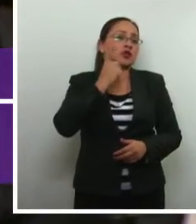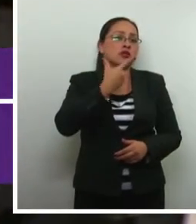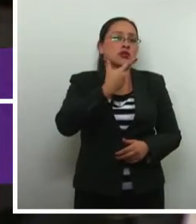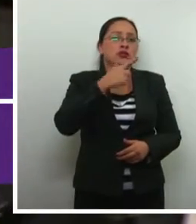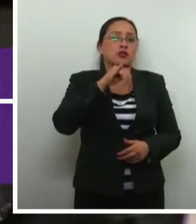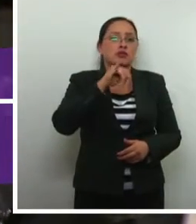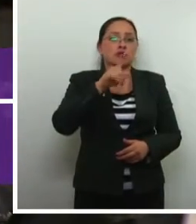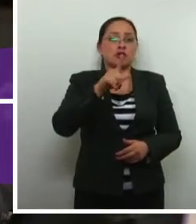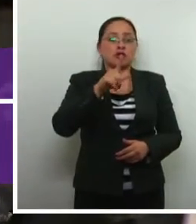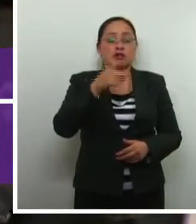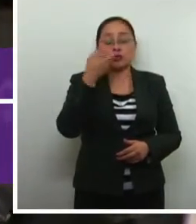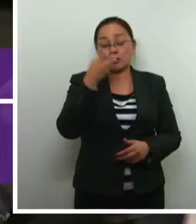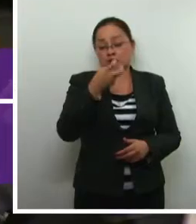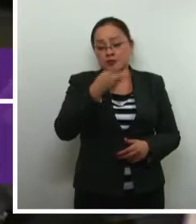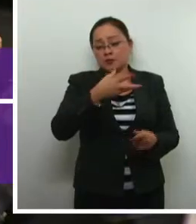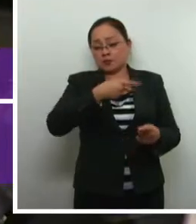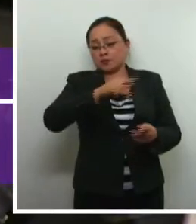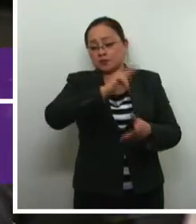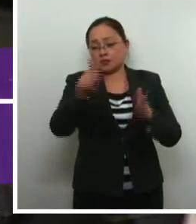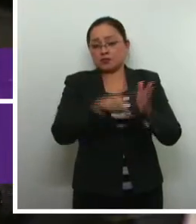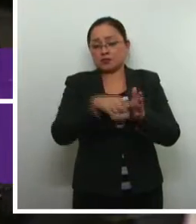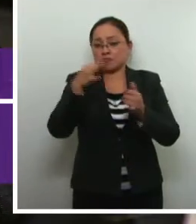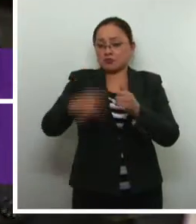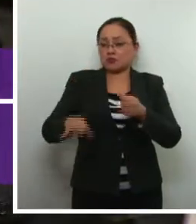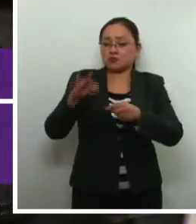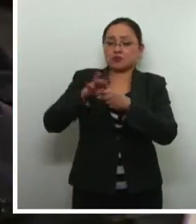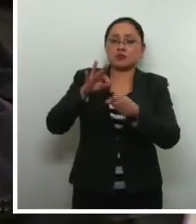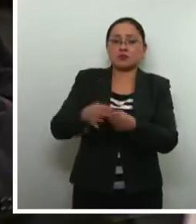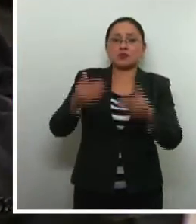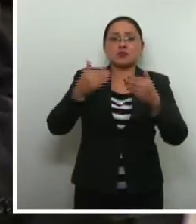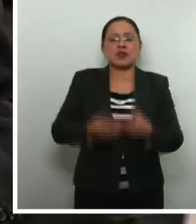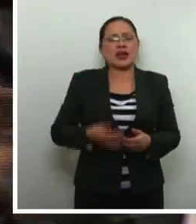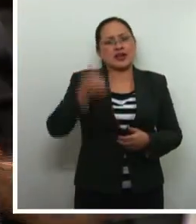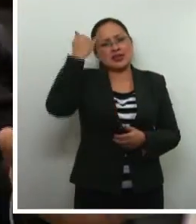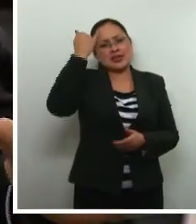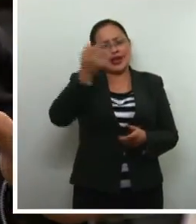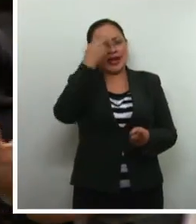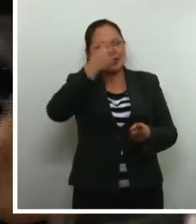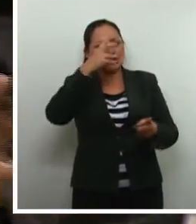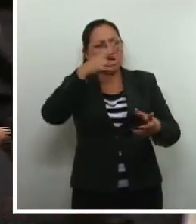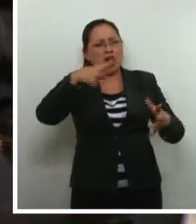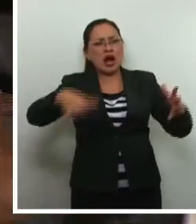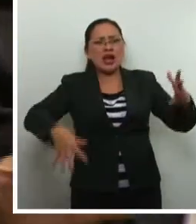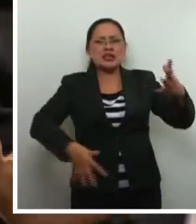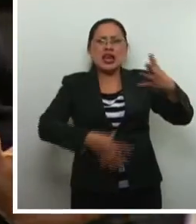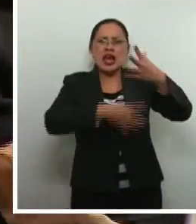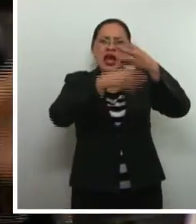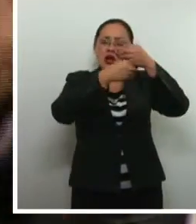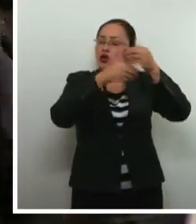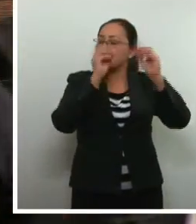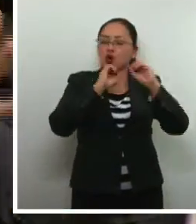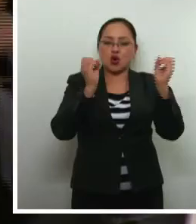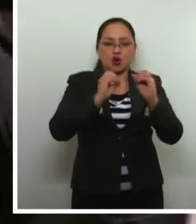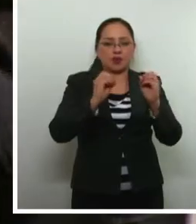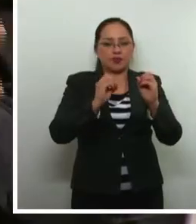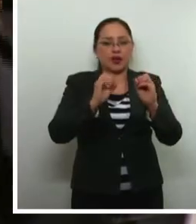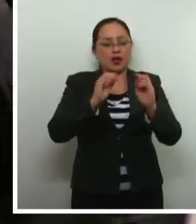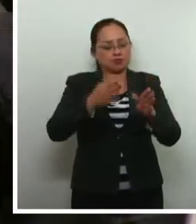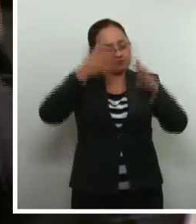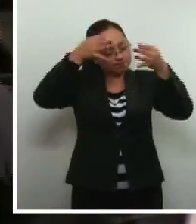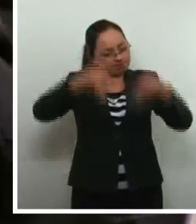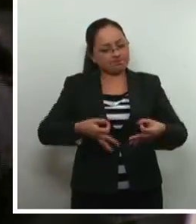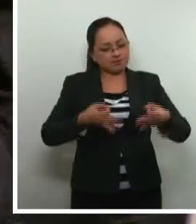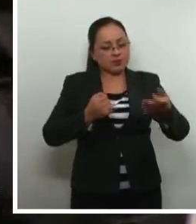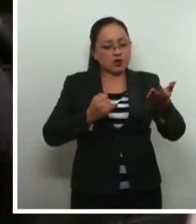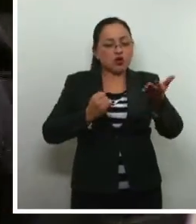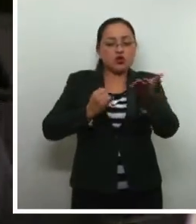reserva, que es lo que finalmente estamos votando al final. Quitémonos la idea de megareservas, nos está contaminando y hablemos con propiedad.